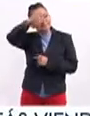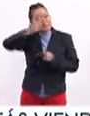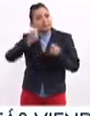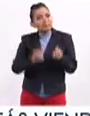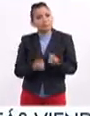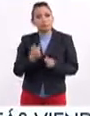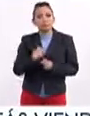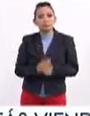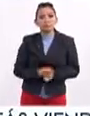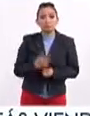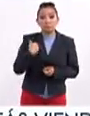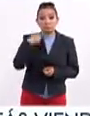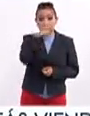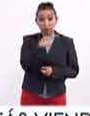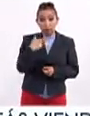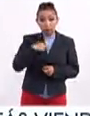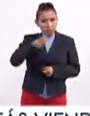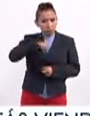cultura.